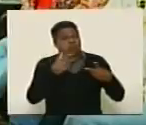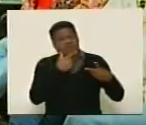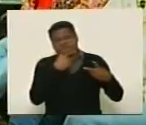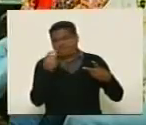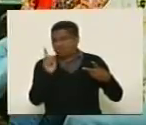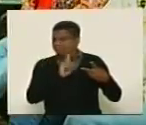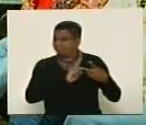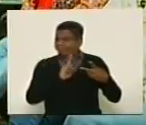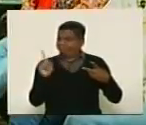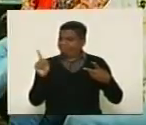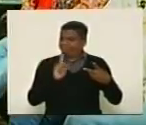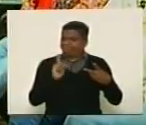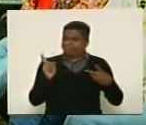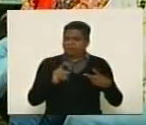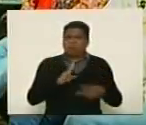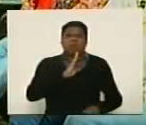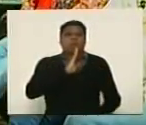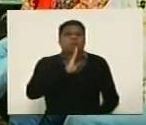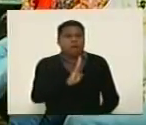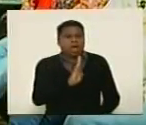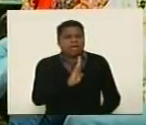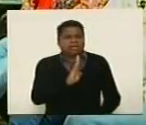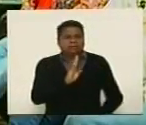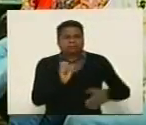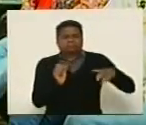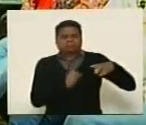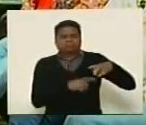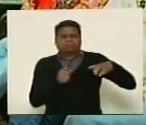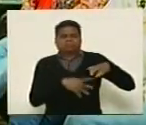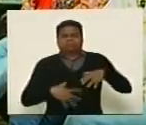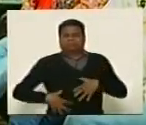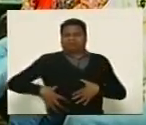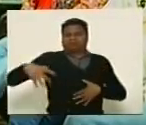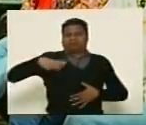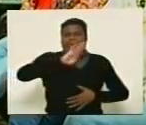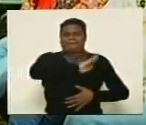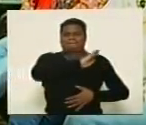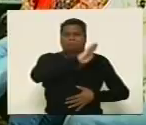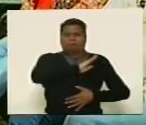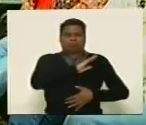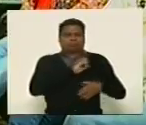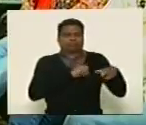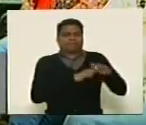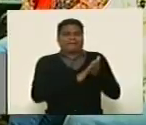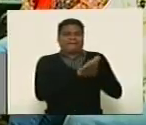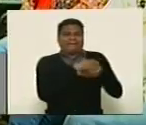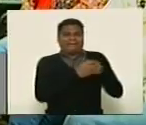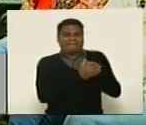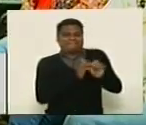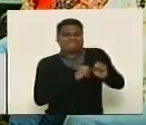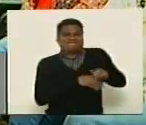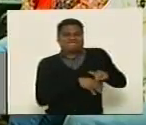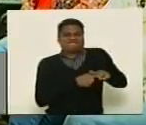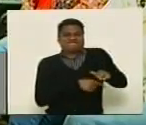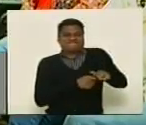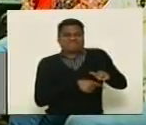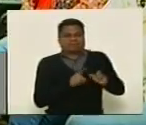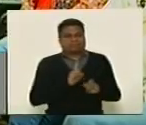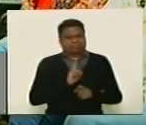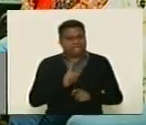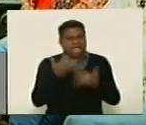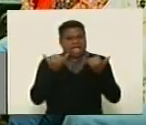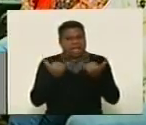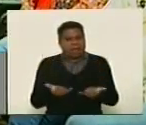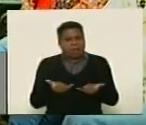una banca asesina, una banca que realmente hoy cumple un papel